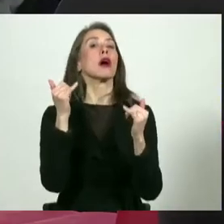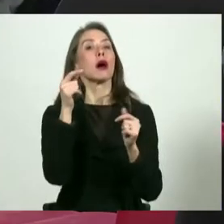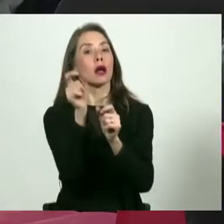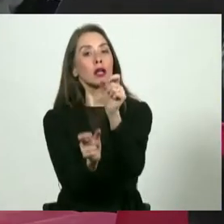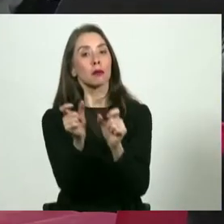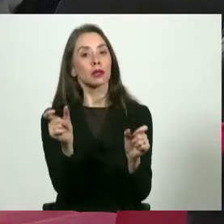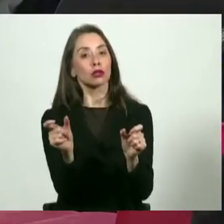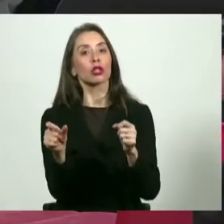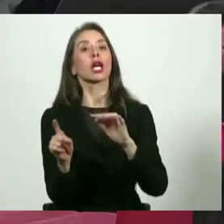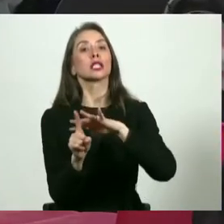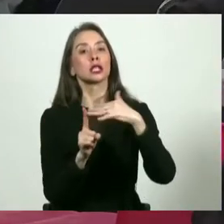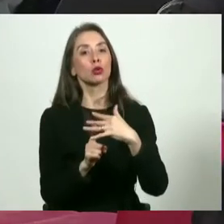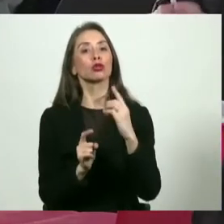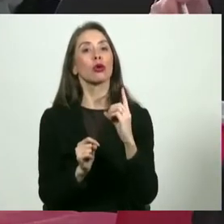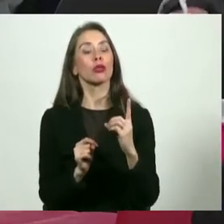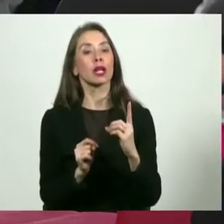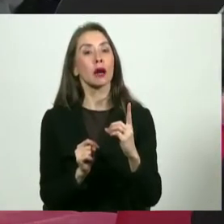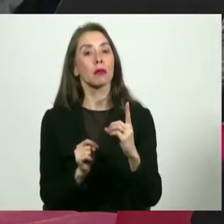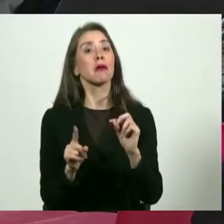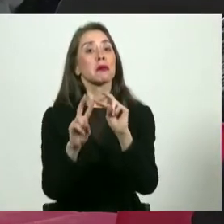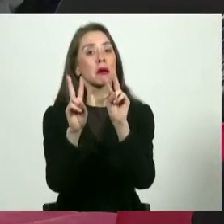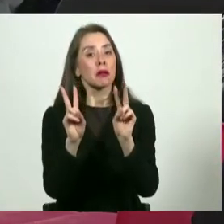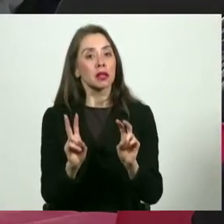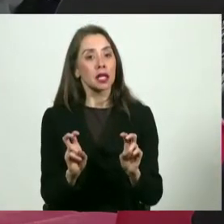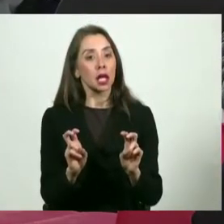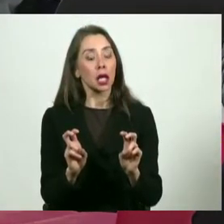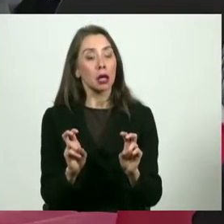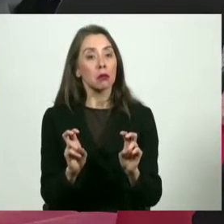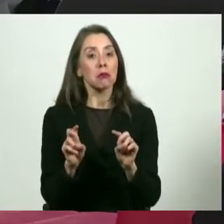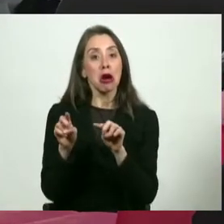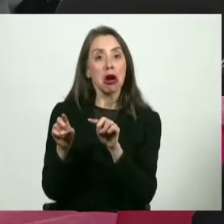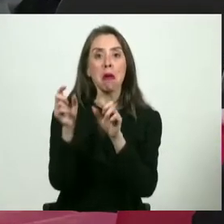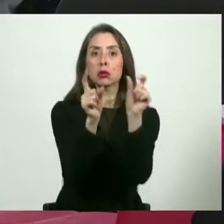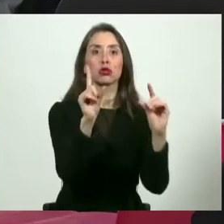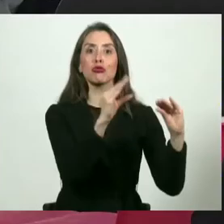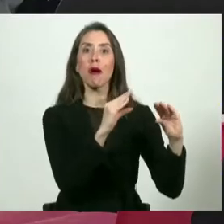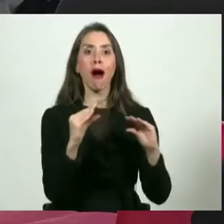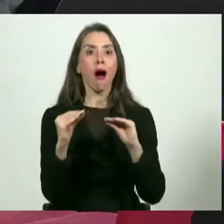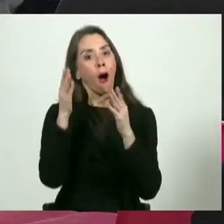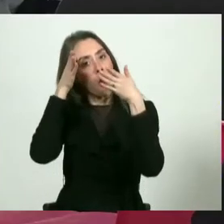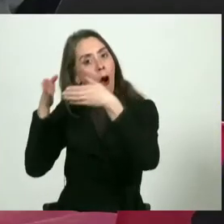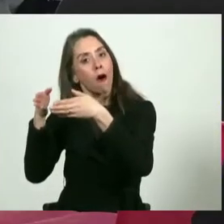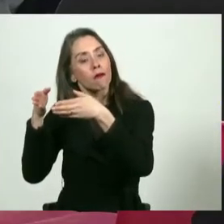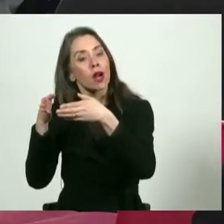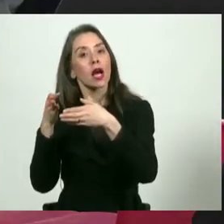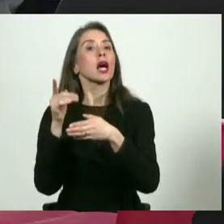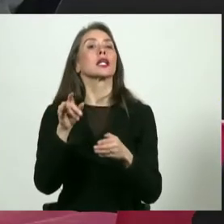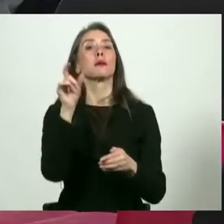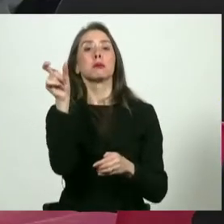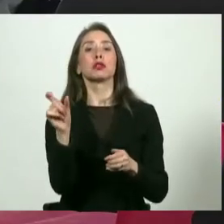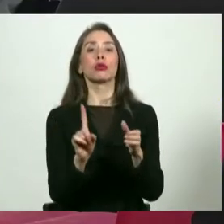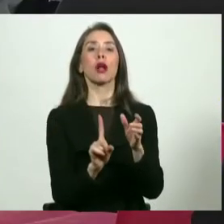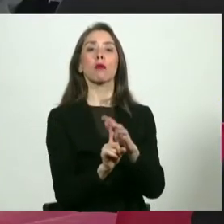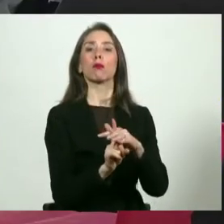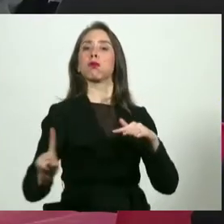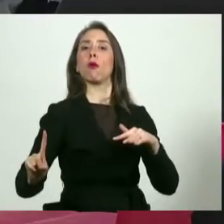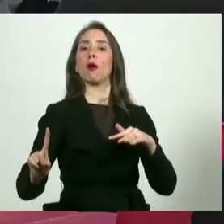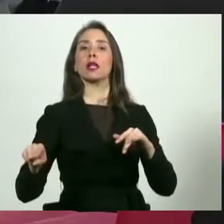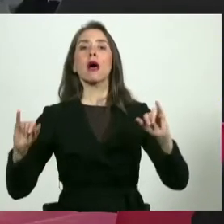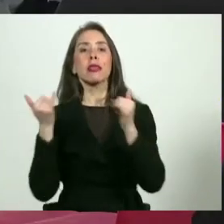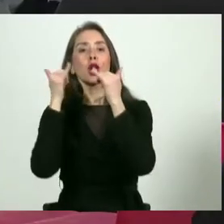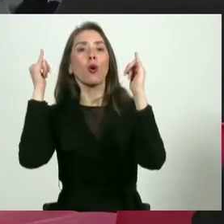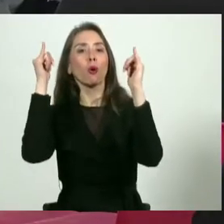las personas en situación de discapacidad. Que un tema que dicen, mire, eso nadie lo toca. ¿Ya? Y siempre están como excluidos de aquello. Y están